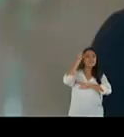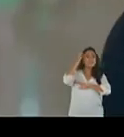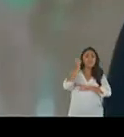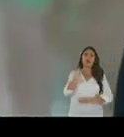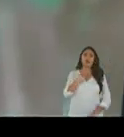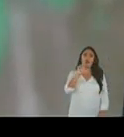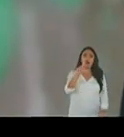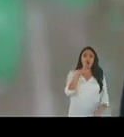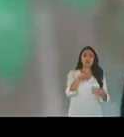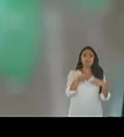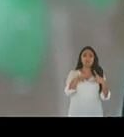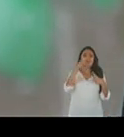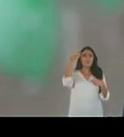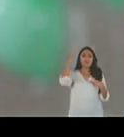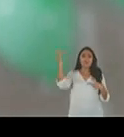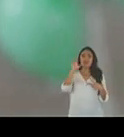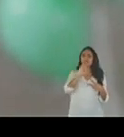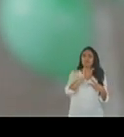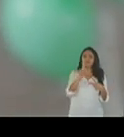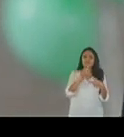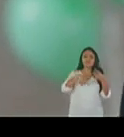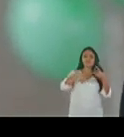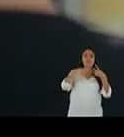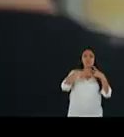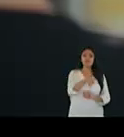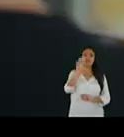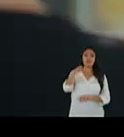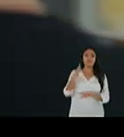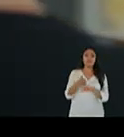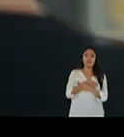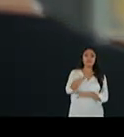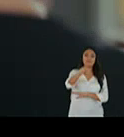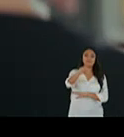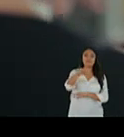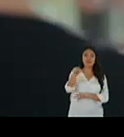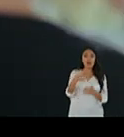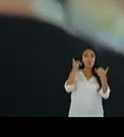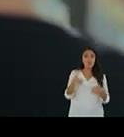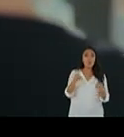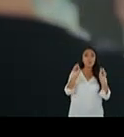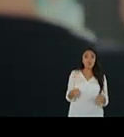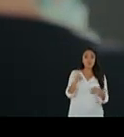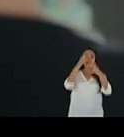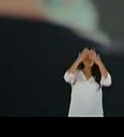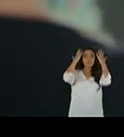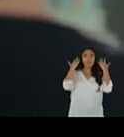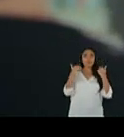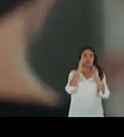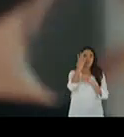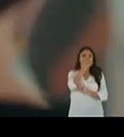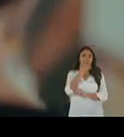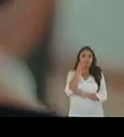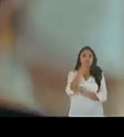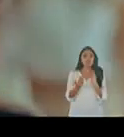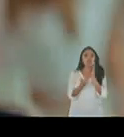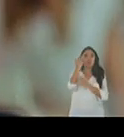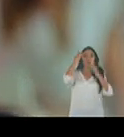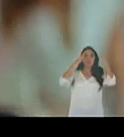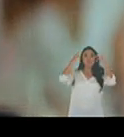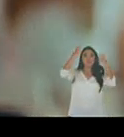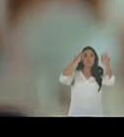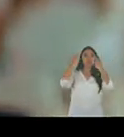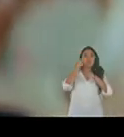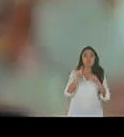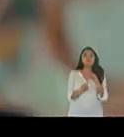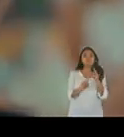me dan el brillo y la suavidad que busco y me lo dejan reseco. Ahora es posible eliminar la caspa y tener un cabello hermoso con el nuevo Savital Anticaspa